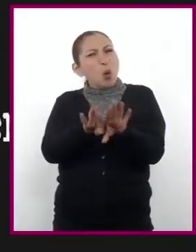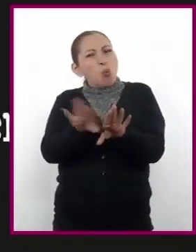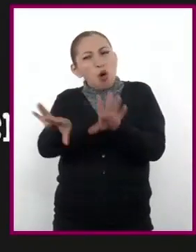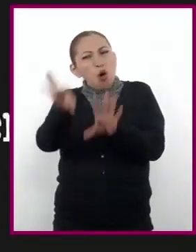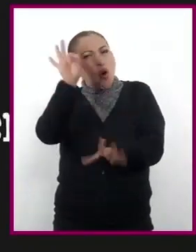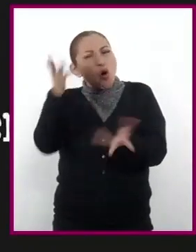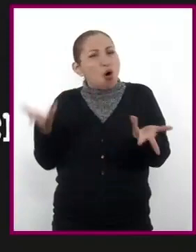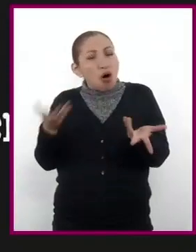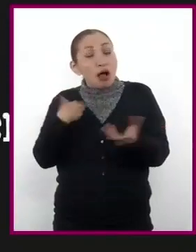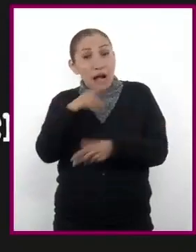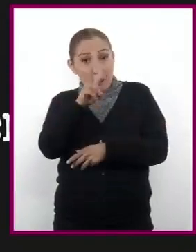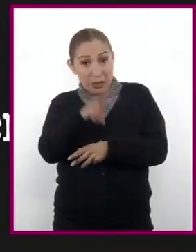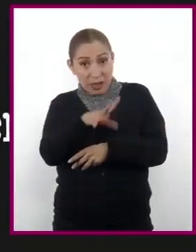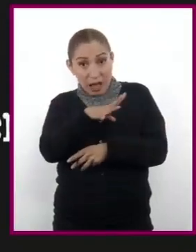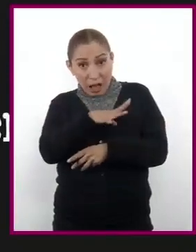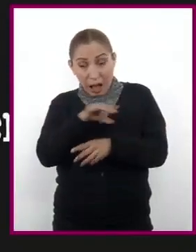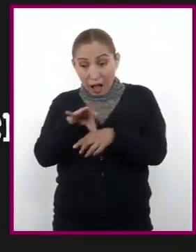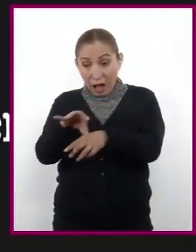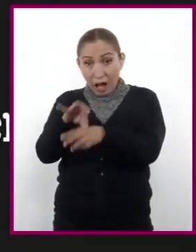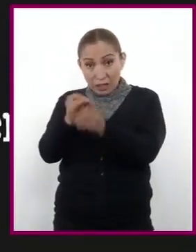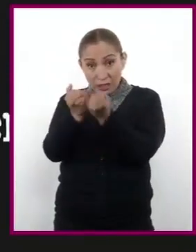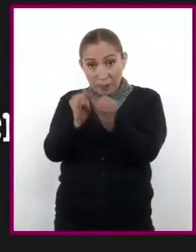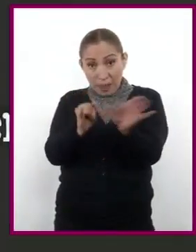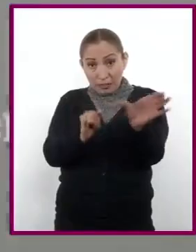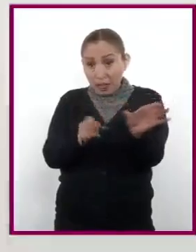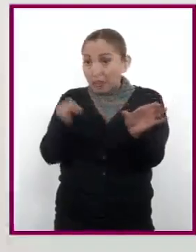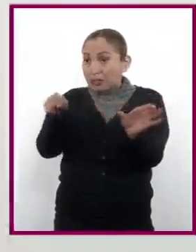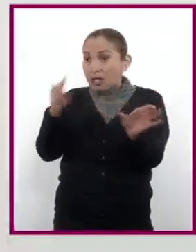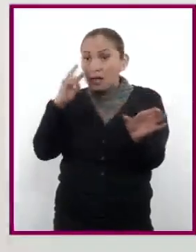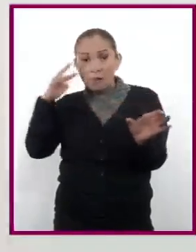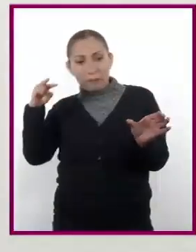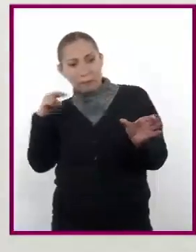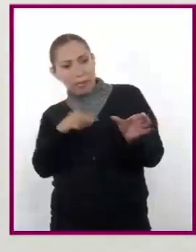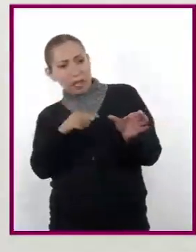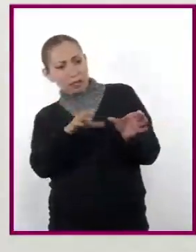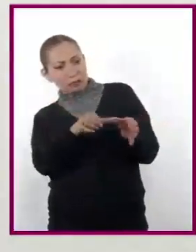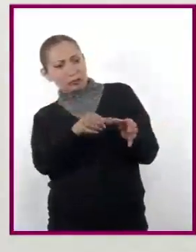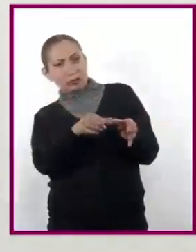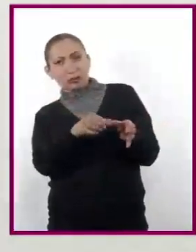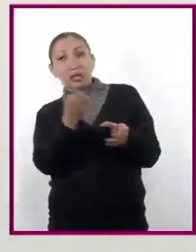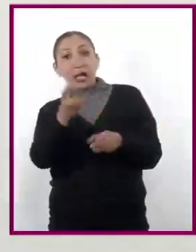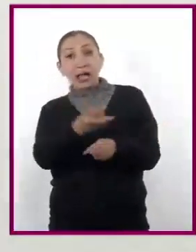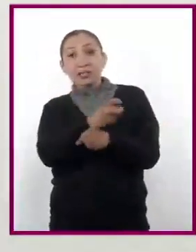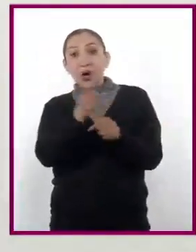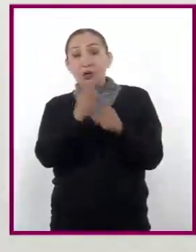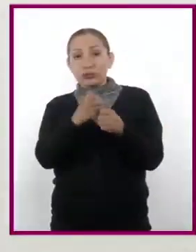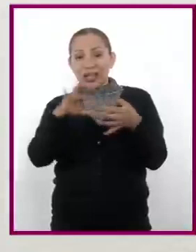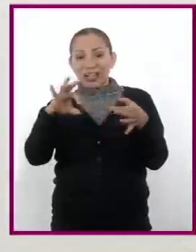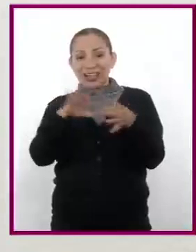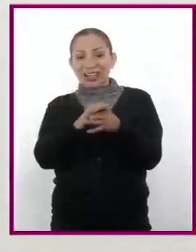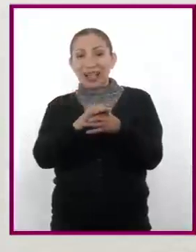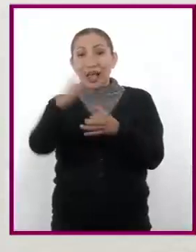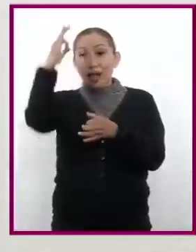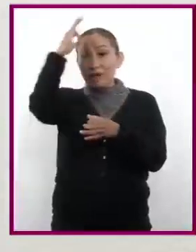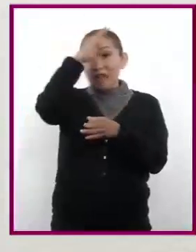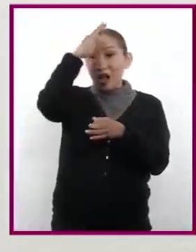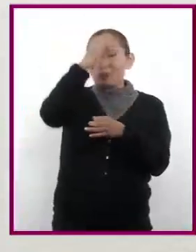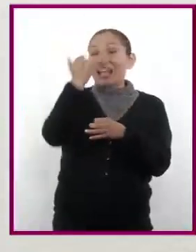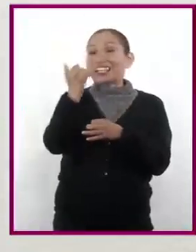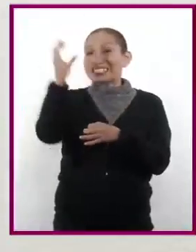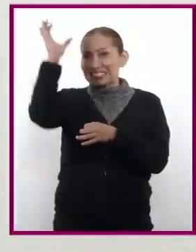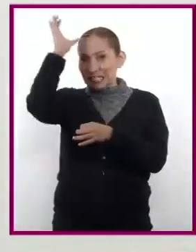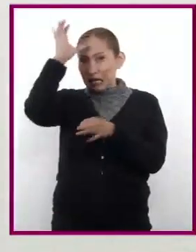¿La realidad tiene existencia independiente de quien la observa? Y esta es la segunda relación entre filosofía